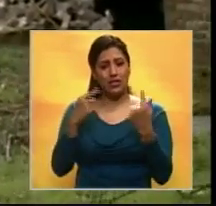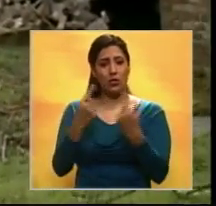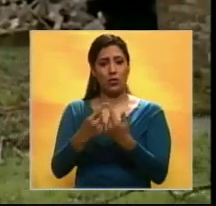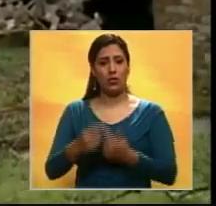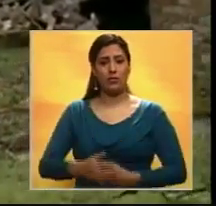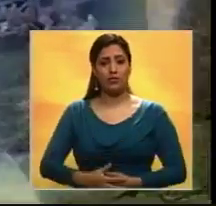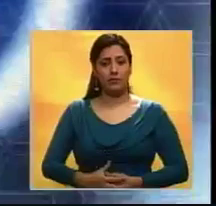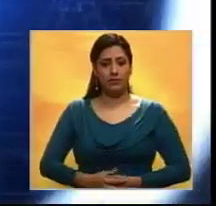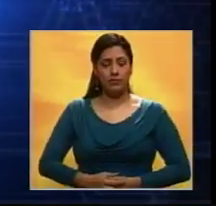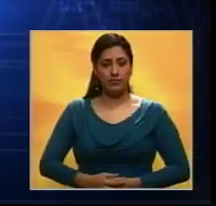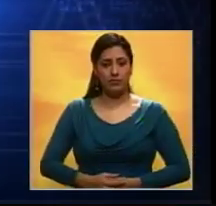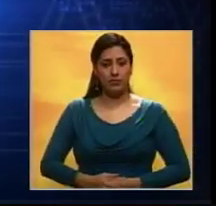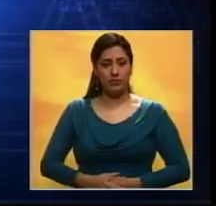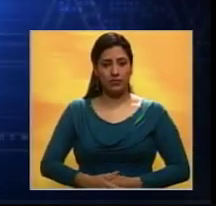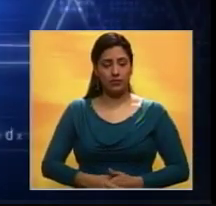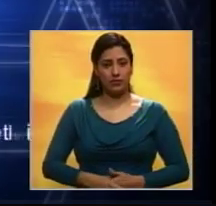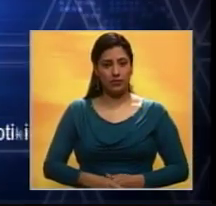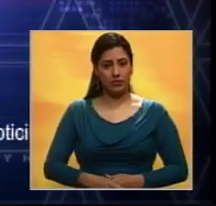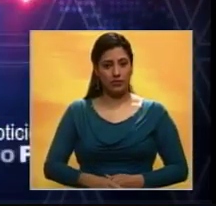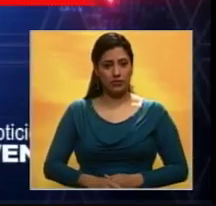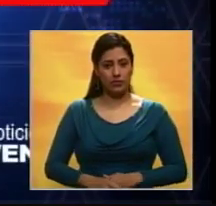emergencia.